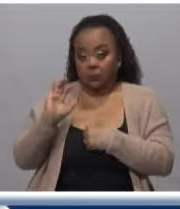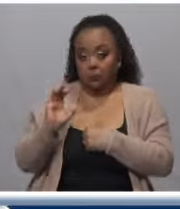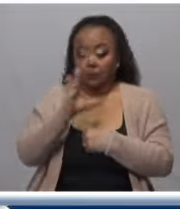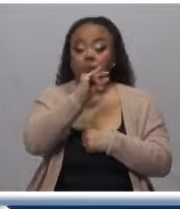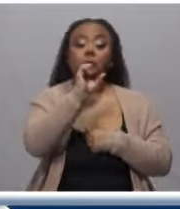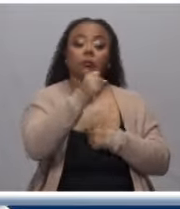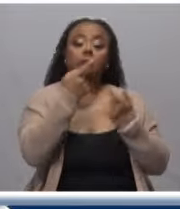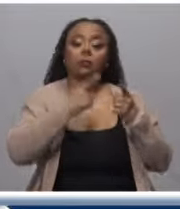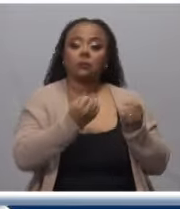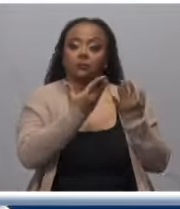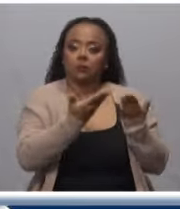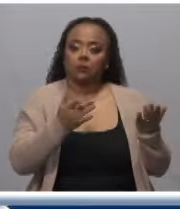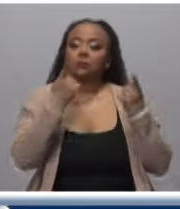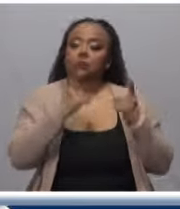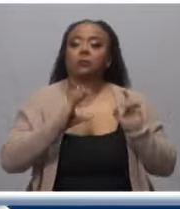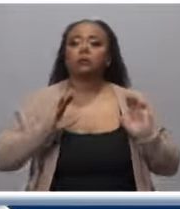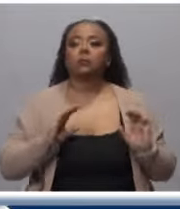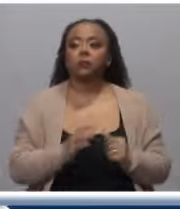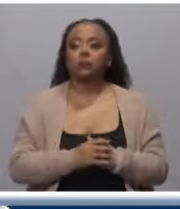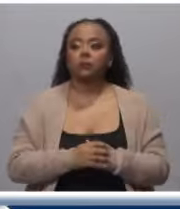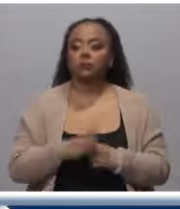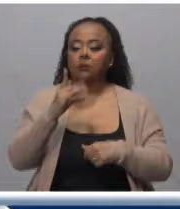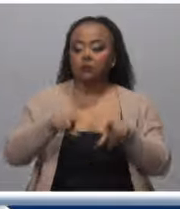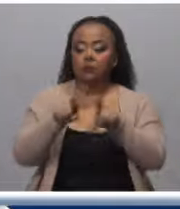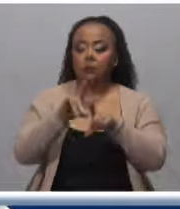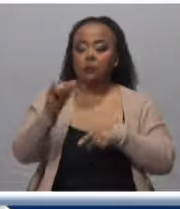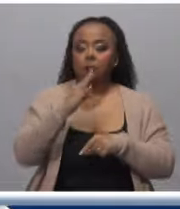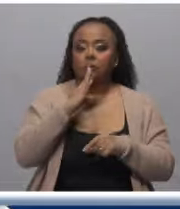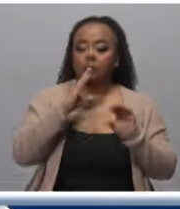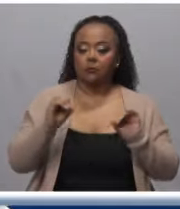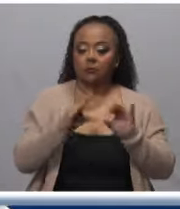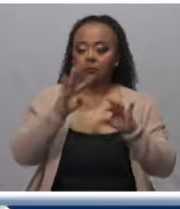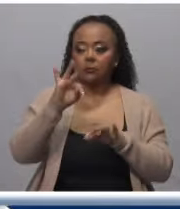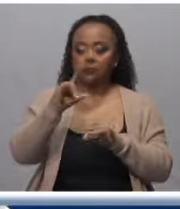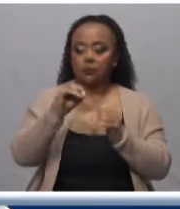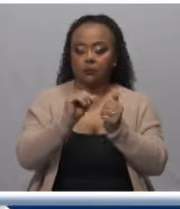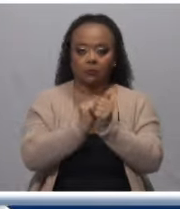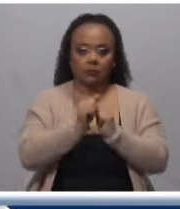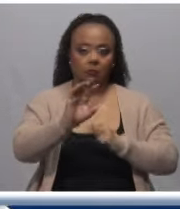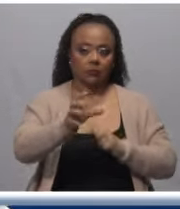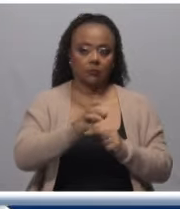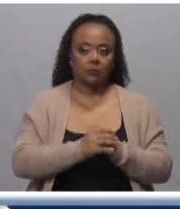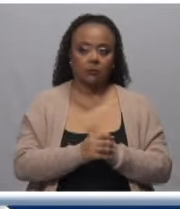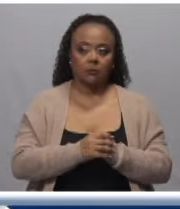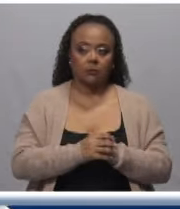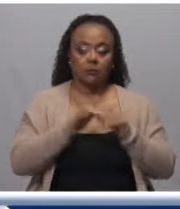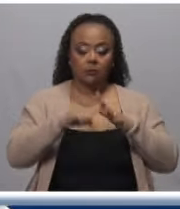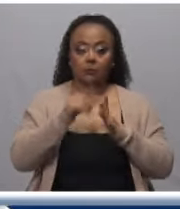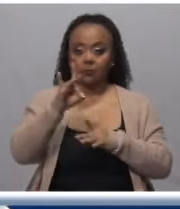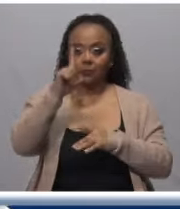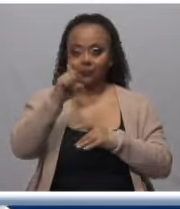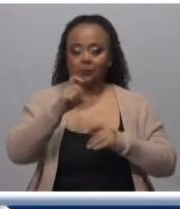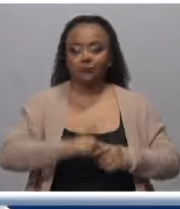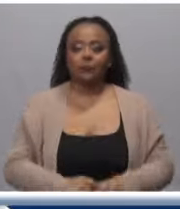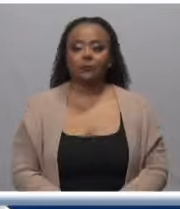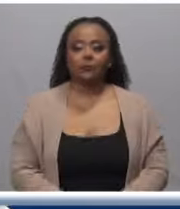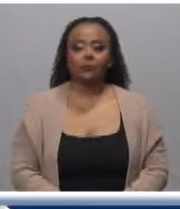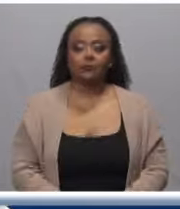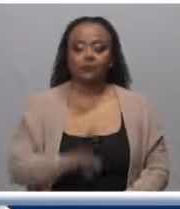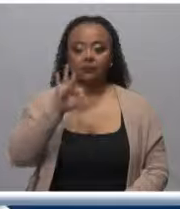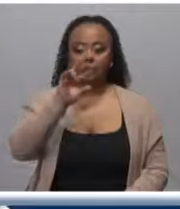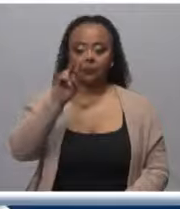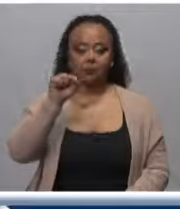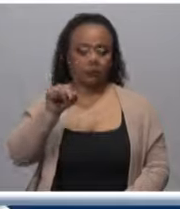están pasando muchas cosas están pasando muchas cosas Sí incluso como como lo hablamos en la mañana antigos por radio que estamos a partir de las 8:30 en los